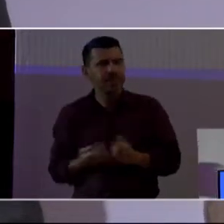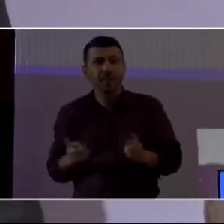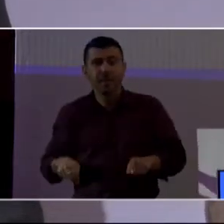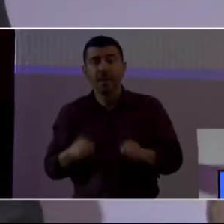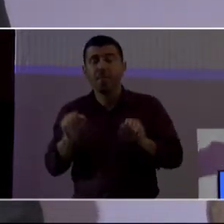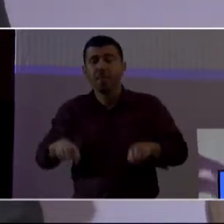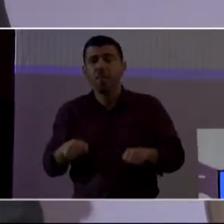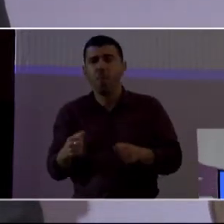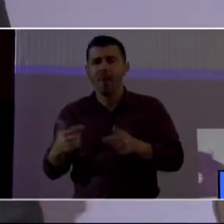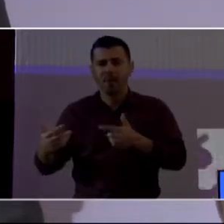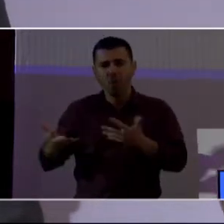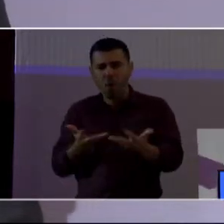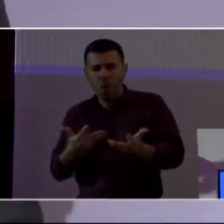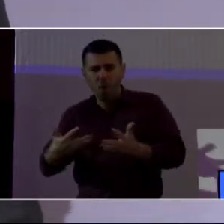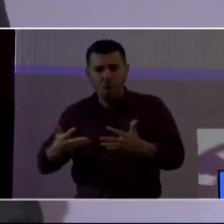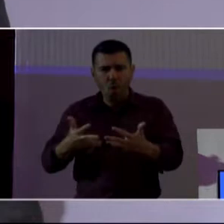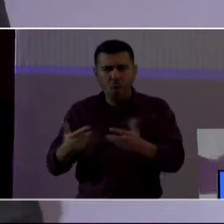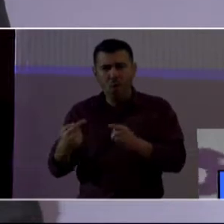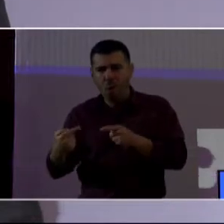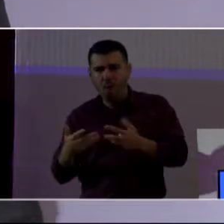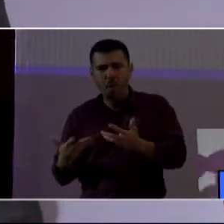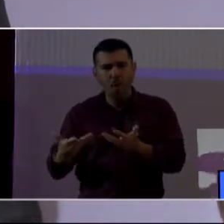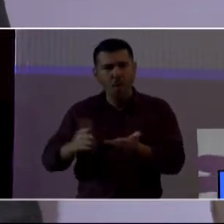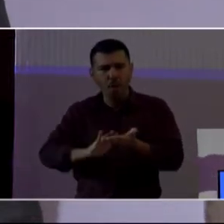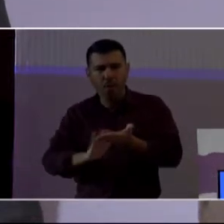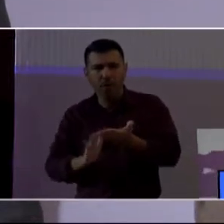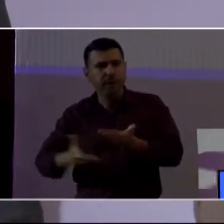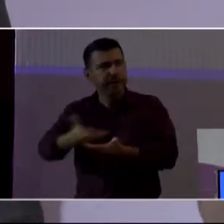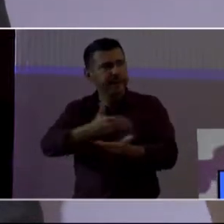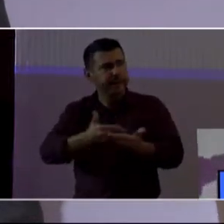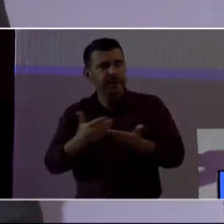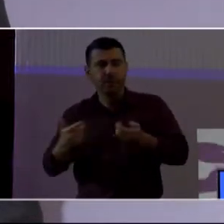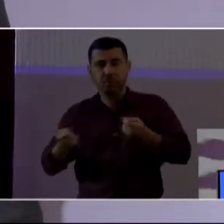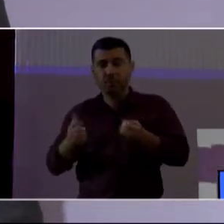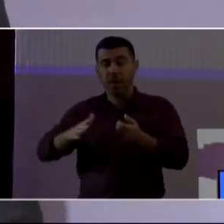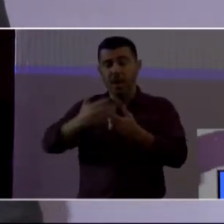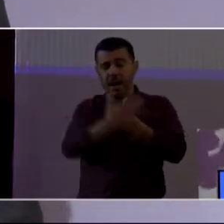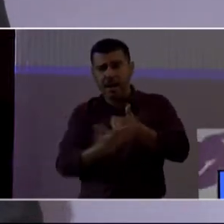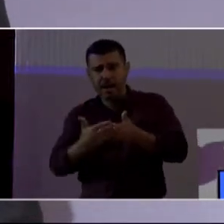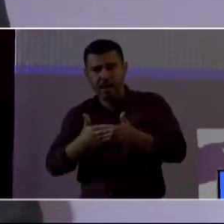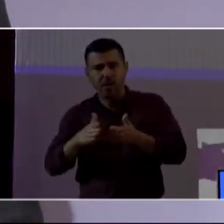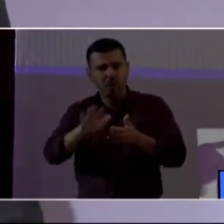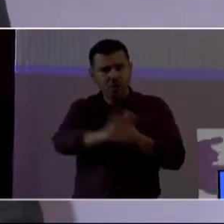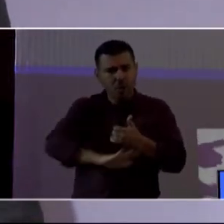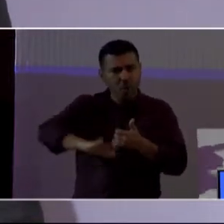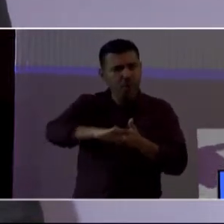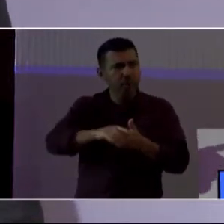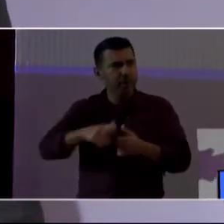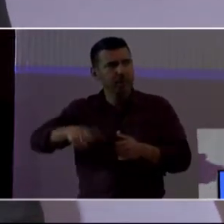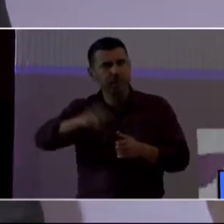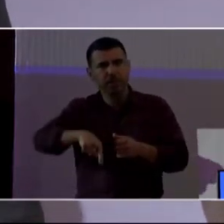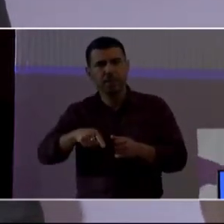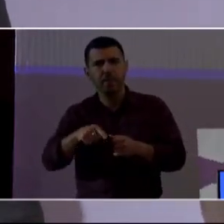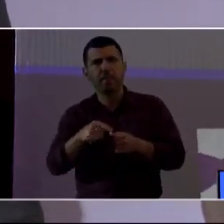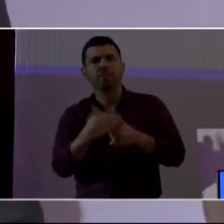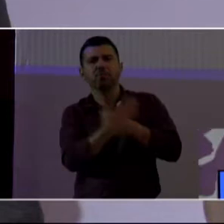pudiera articular la economía del departamento a la de la región al país y la del